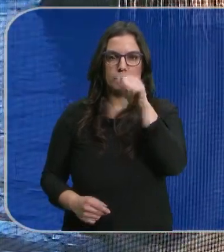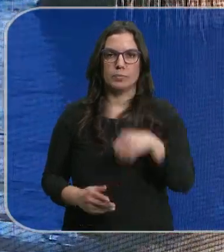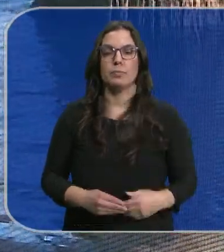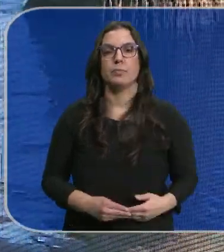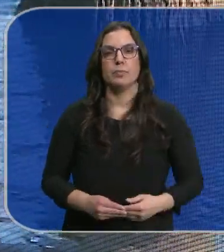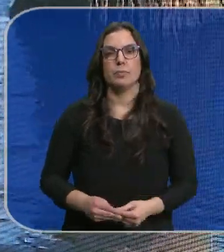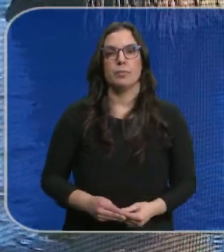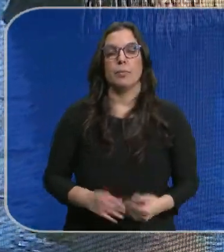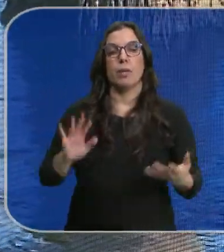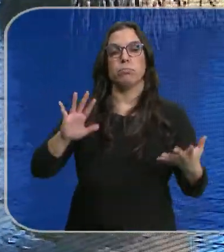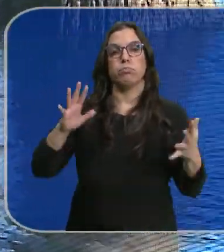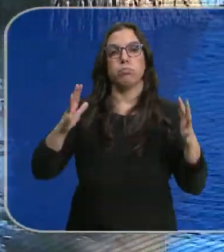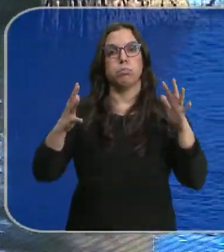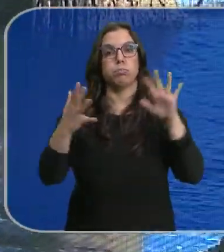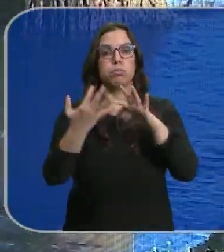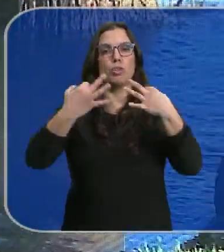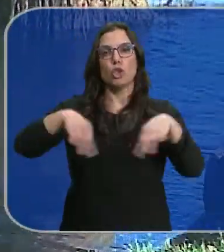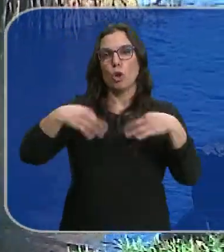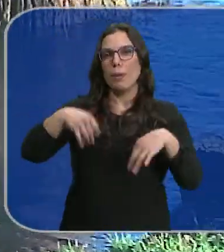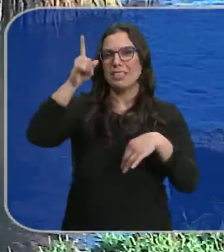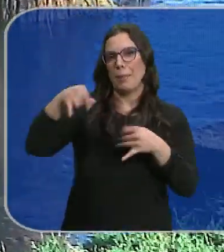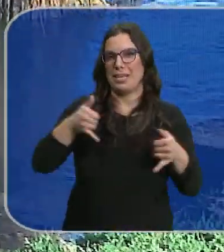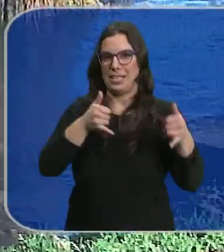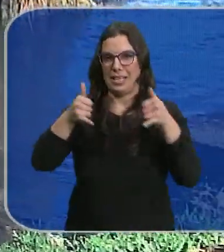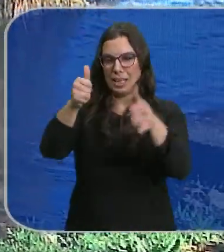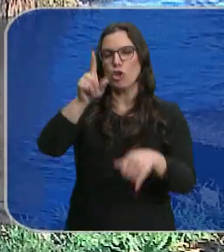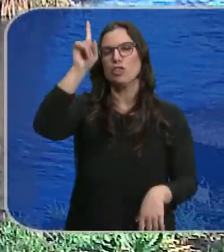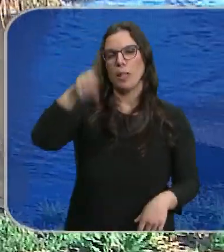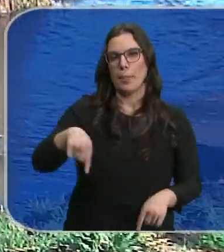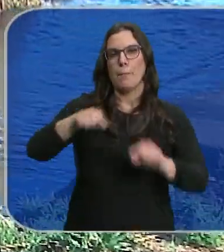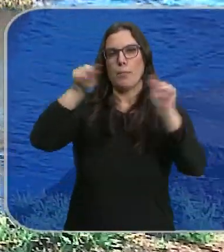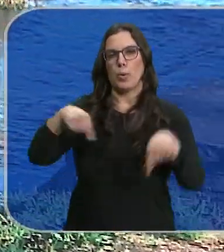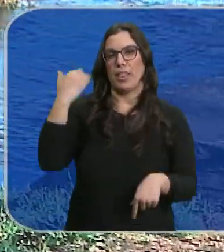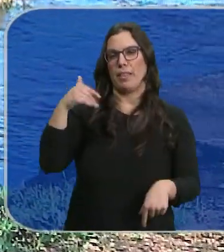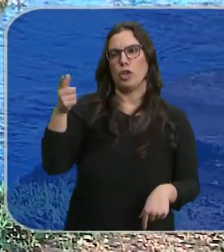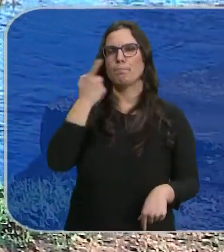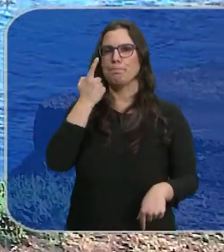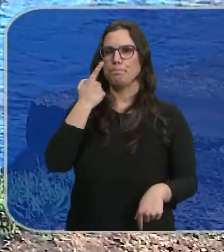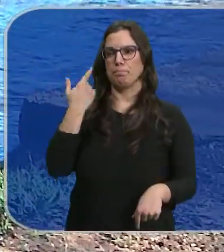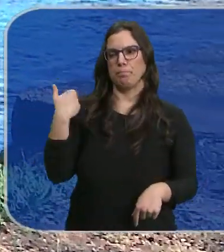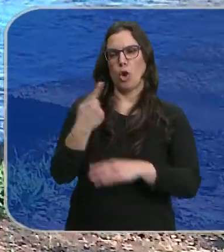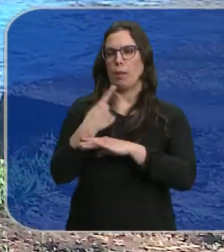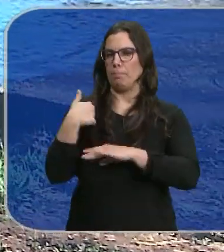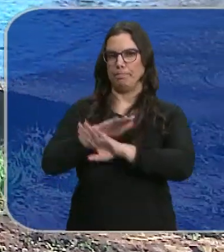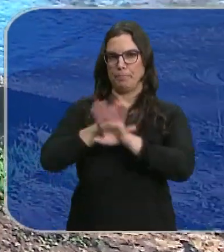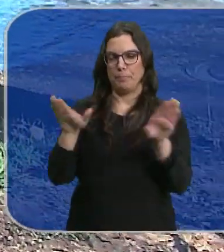La normalidad ha ido volviendo poco a poco a nuestros ríos, incluidos los de la provincia de Soria, donde se mantenía la atención en las últimas horas. En el Lucero,